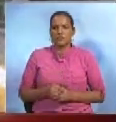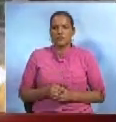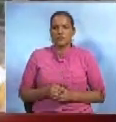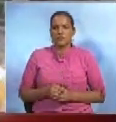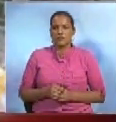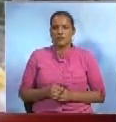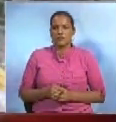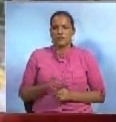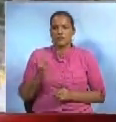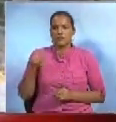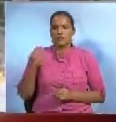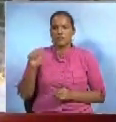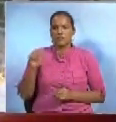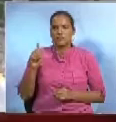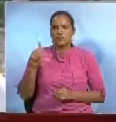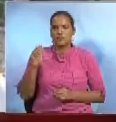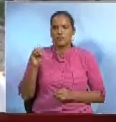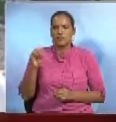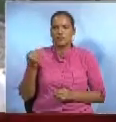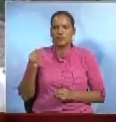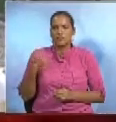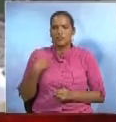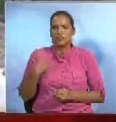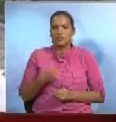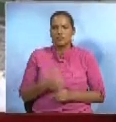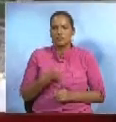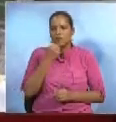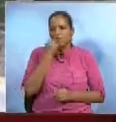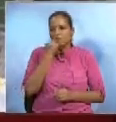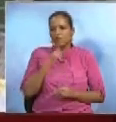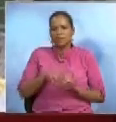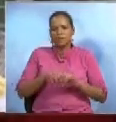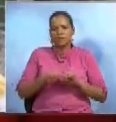son Guayacán los enterrados. Porque desgraciadamente la madera también